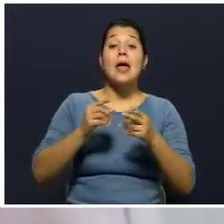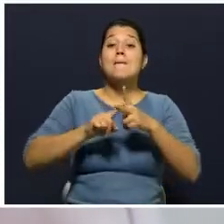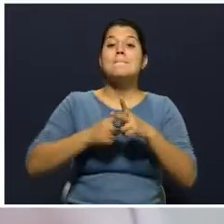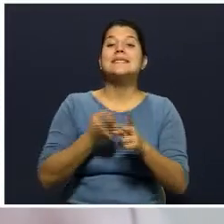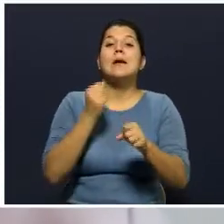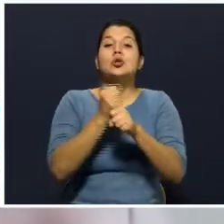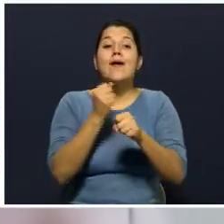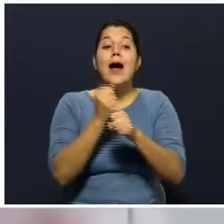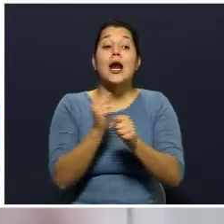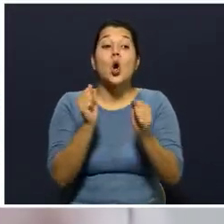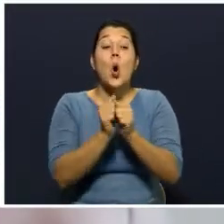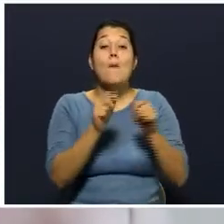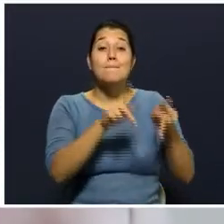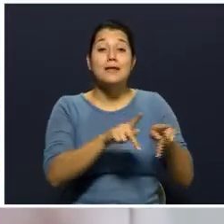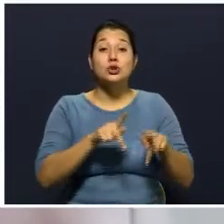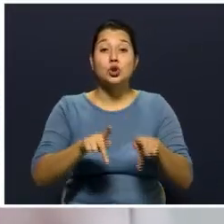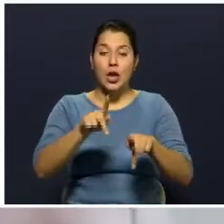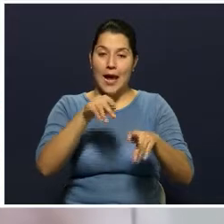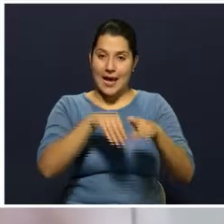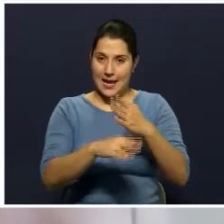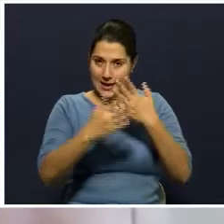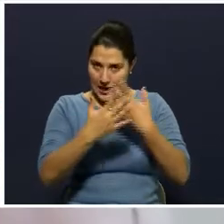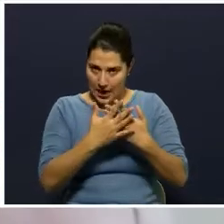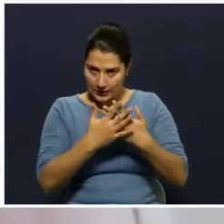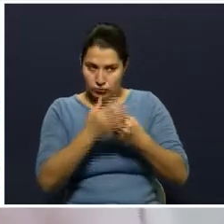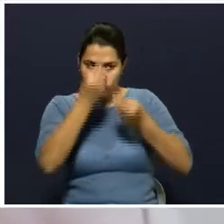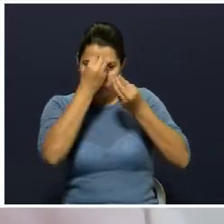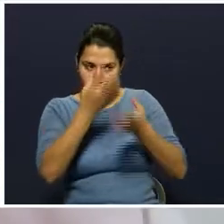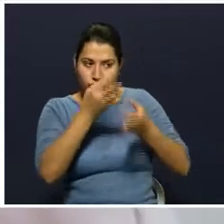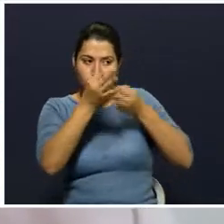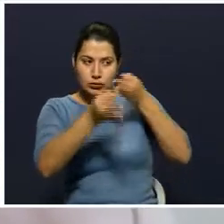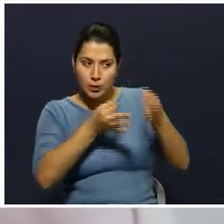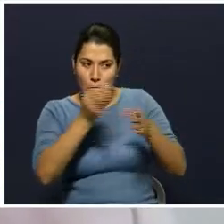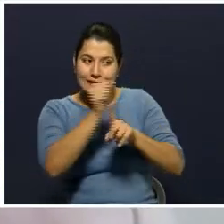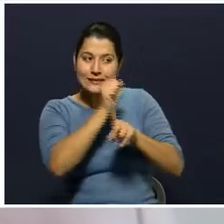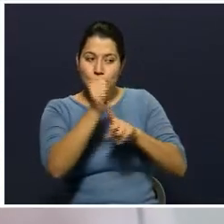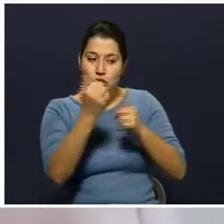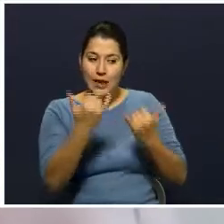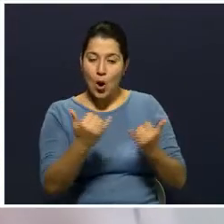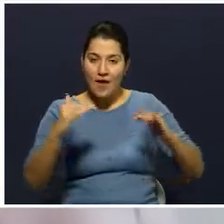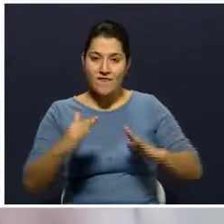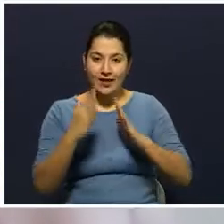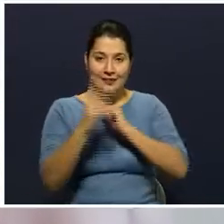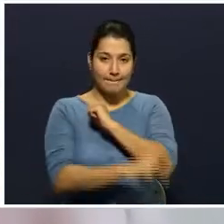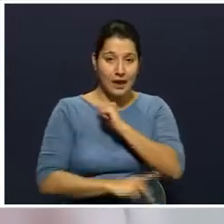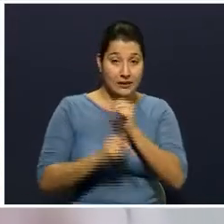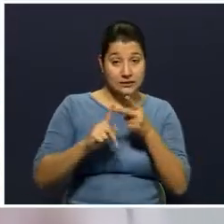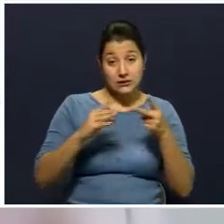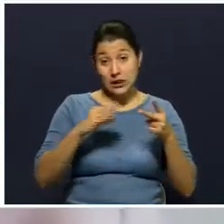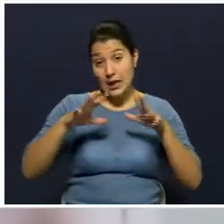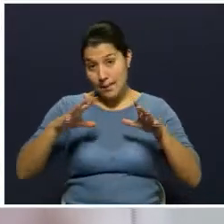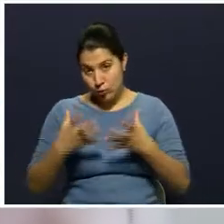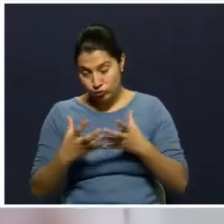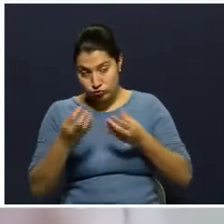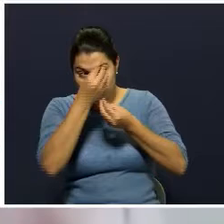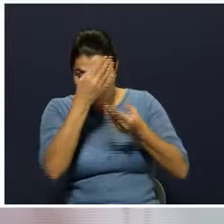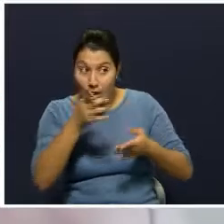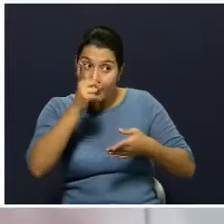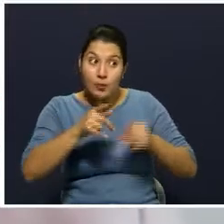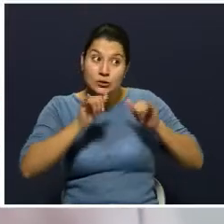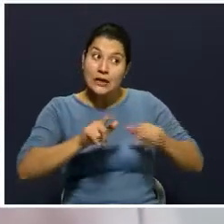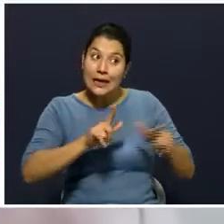con la población privada de libertad. Se les explicó a ellos la situación que se estaba viviendo en el país y en el mundo y que teníamos que prepararnos porque no